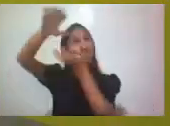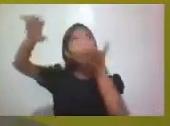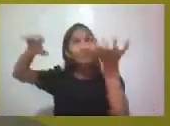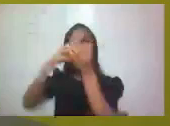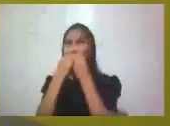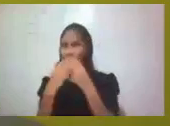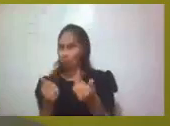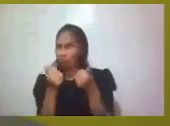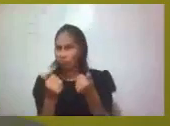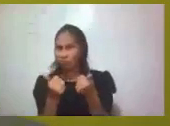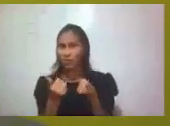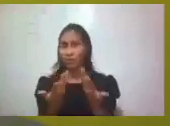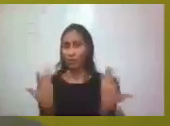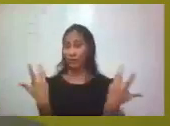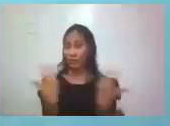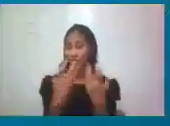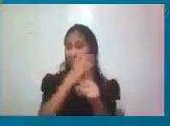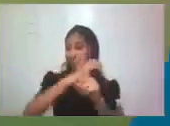oportuna e intercultural.